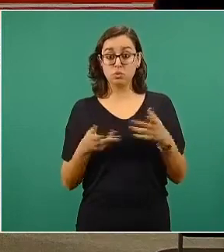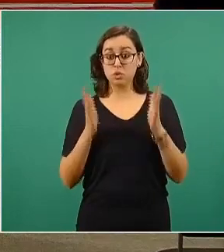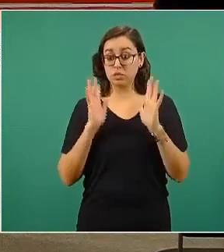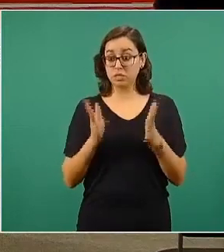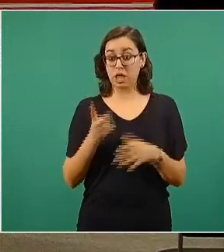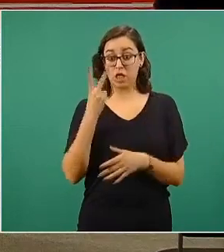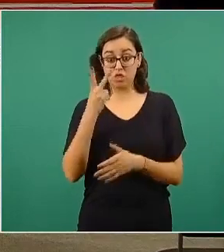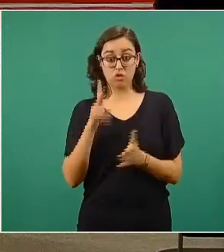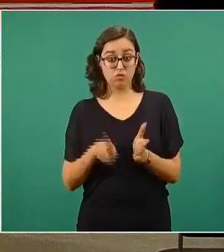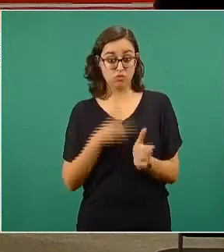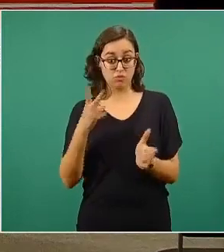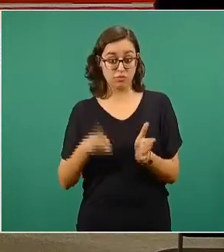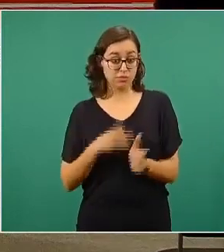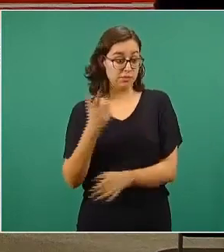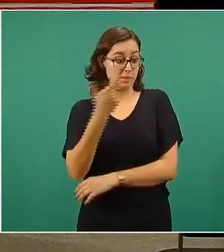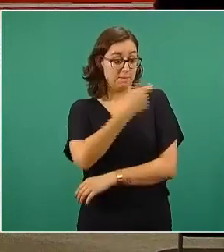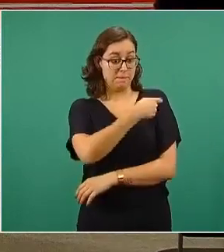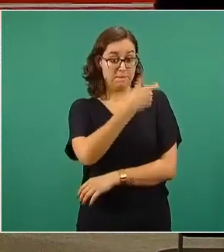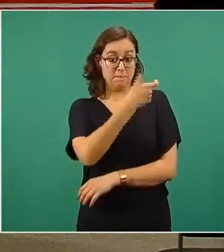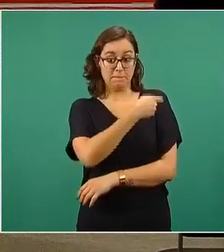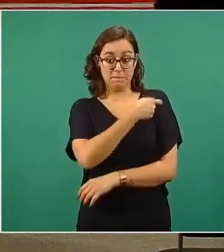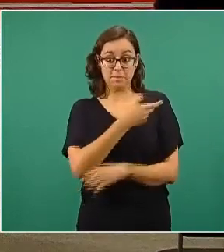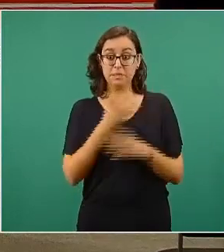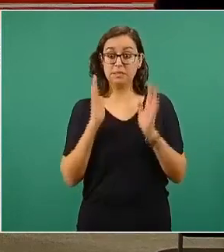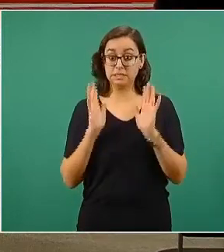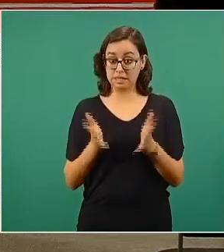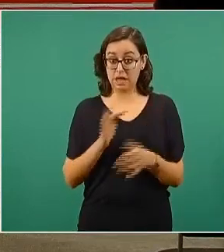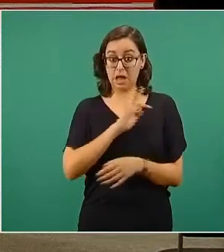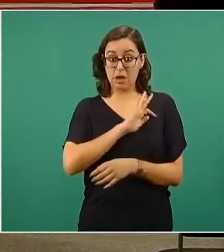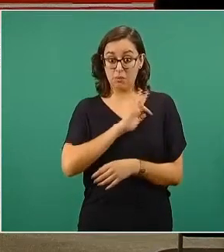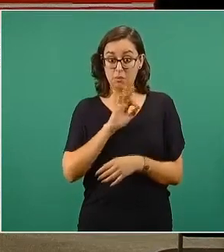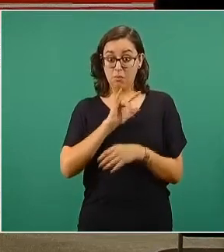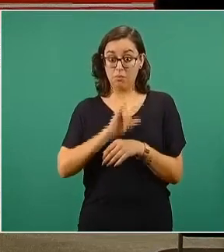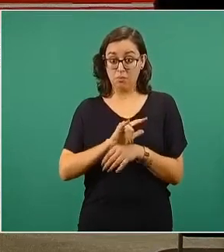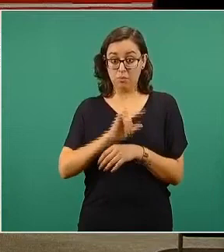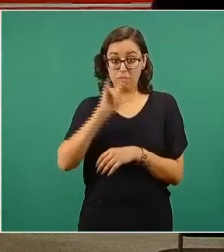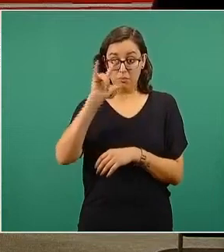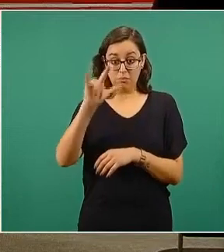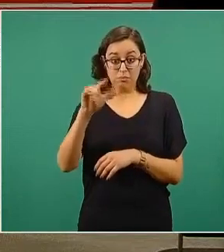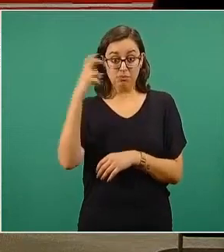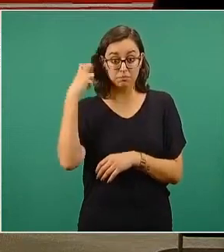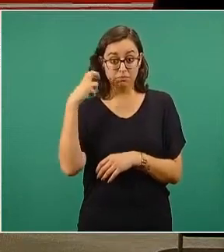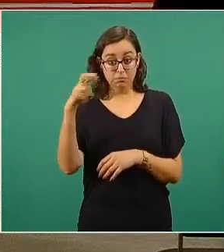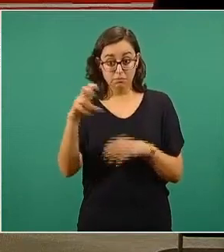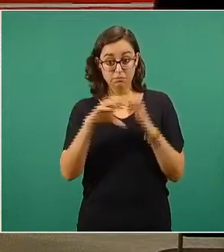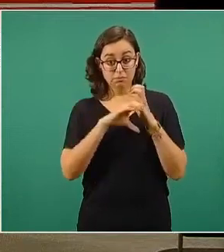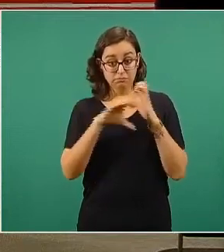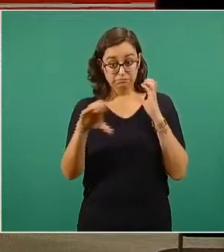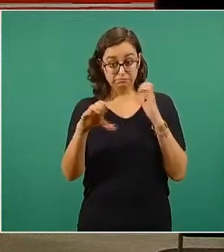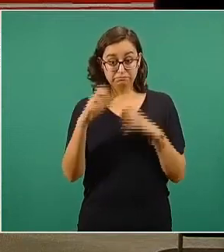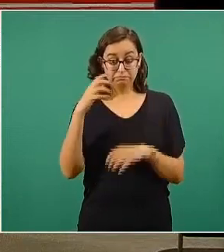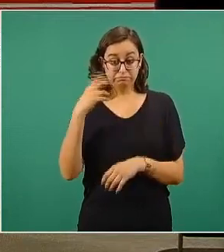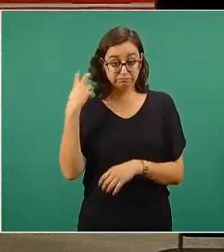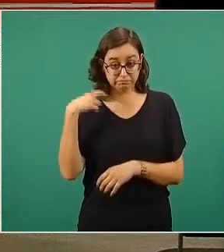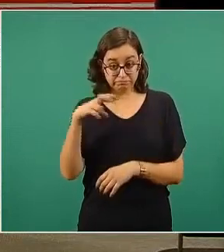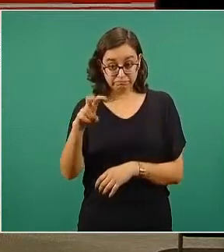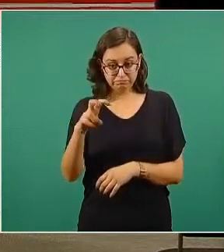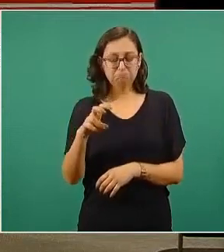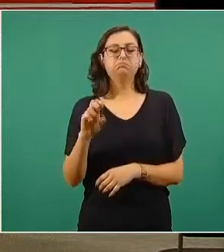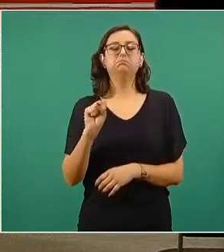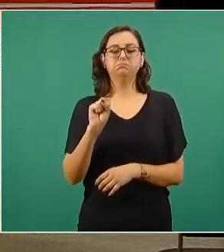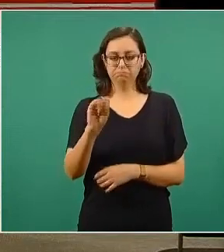obviamente es vacuna COVID, ya puede viajar en avión o en autobús. La respuesta es sí, y